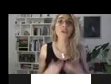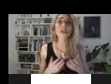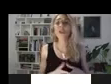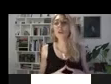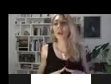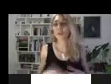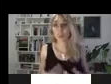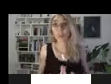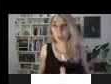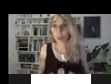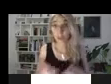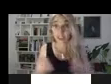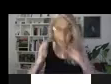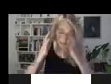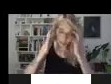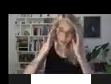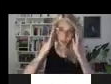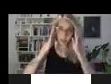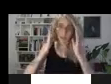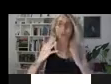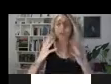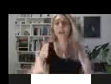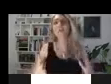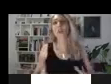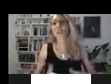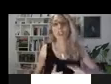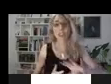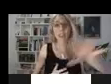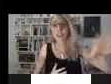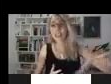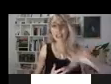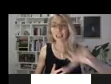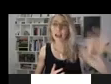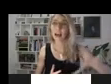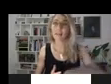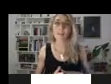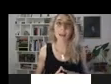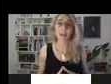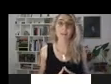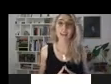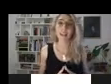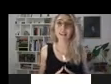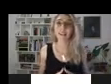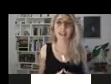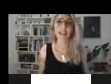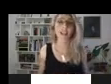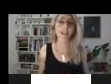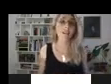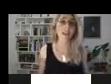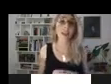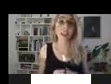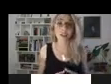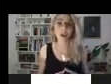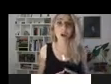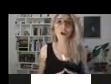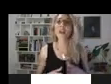participar no solo al público especializado, que sin duda nos interesa y está presente en